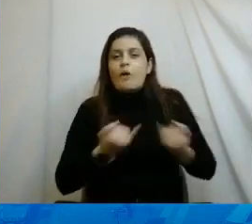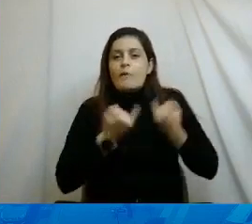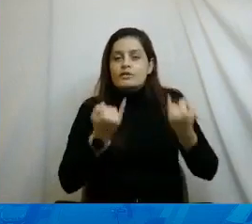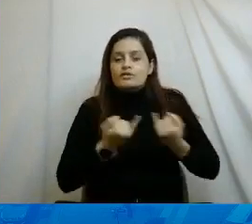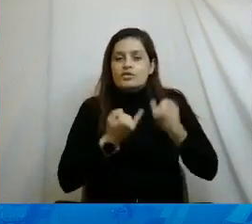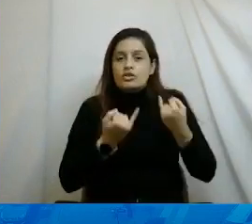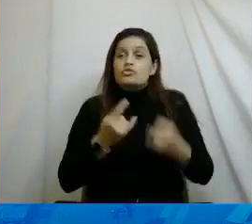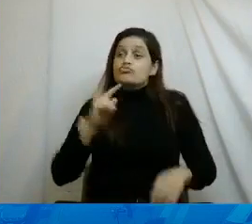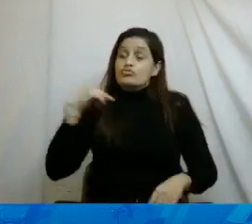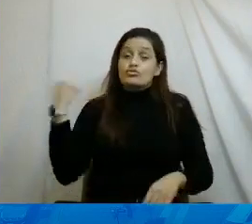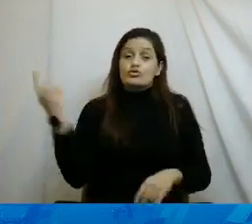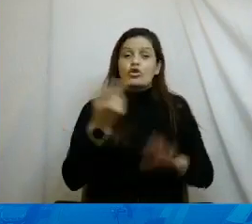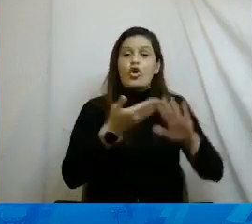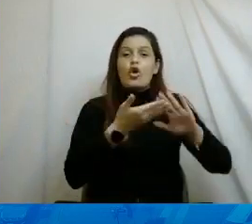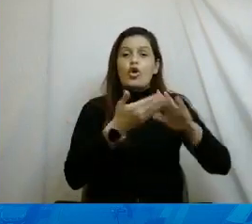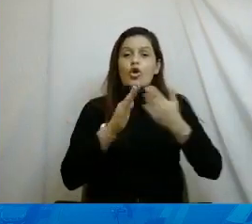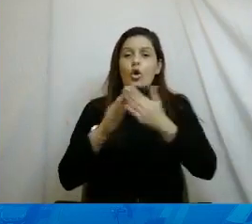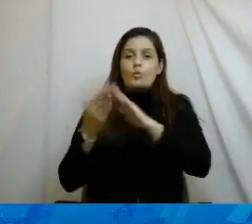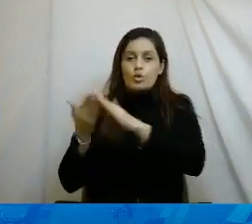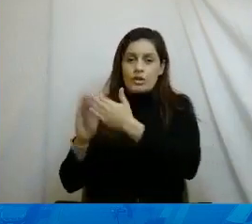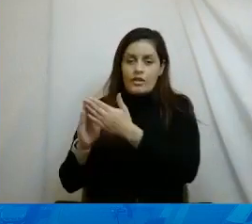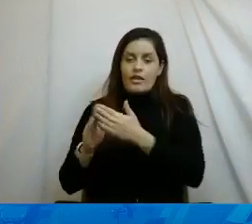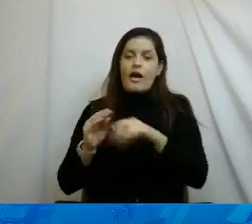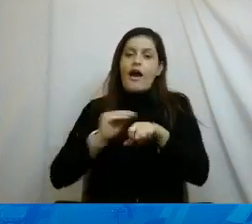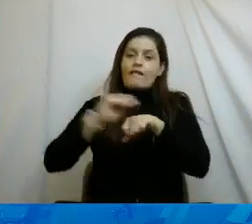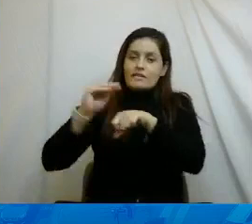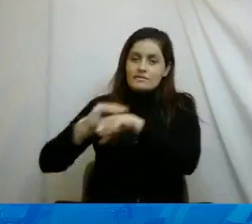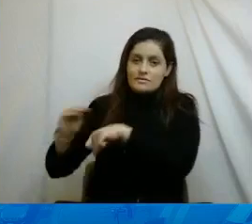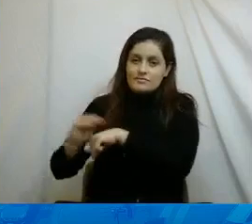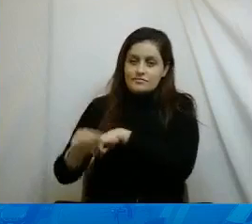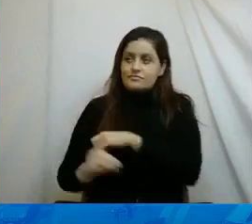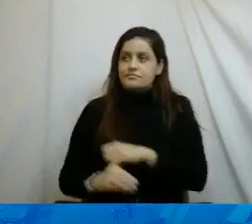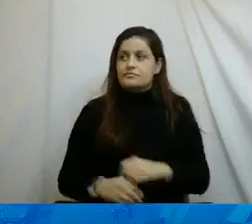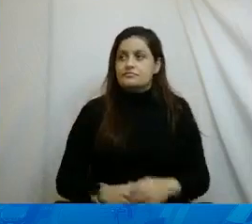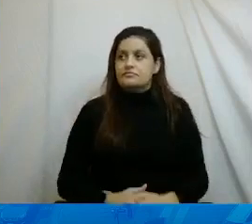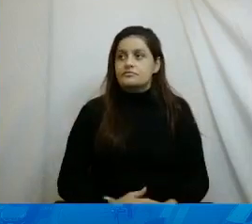como comunidad, si vemos algo no hacer como no existe. Eso.